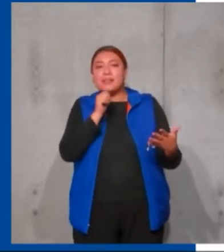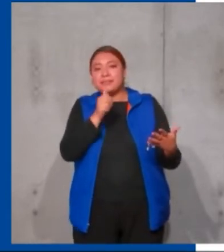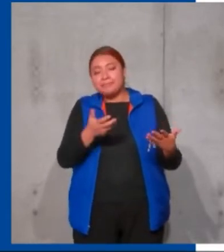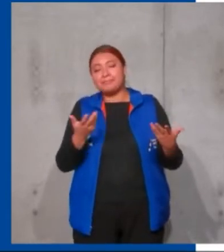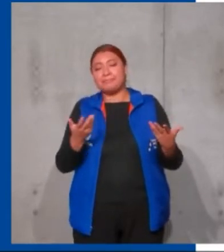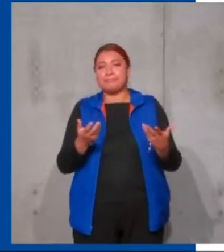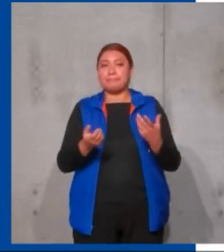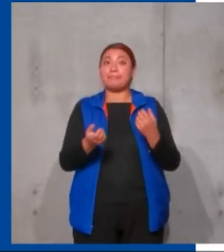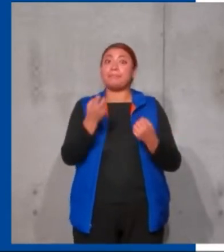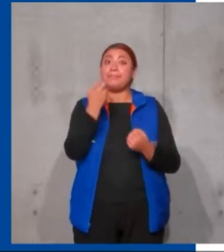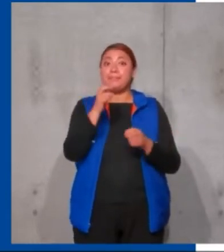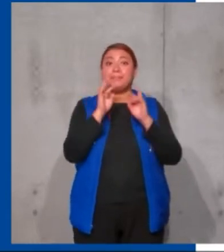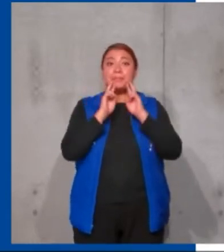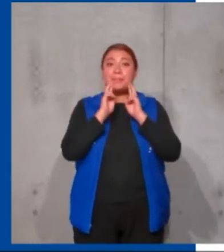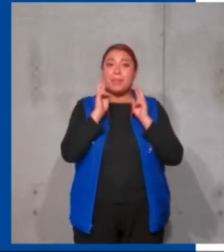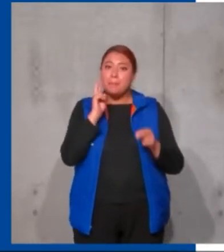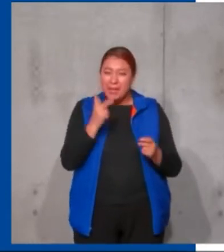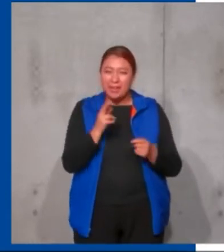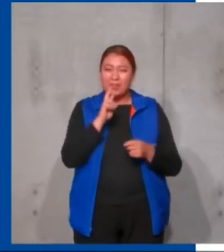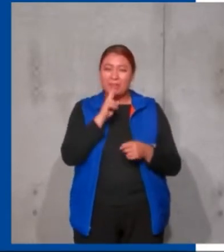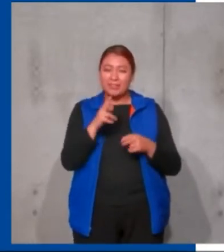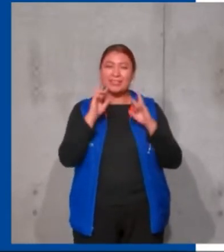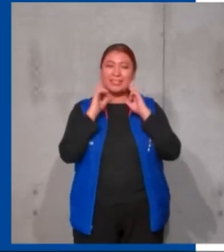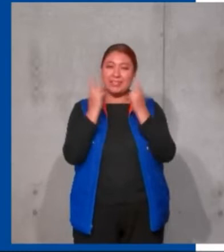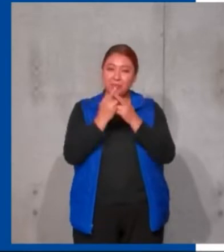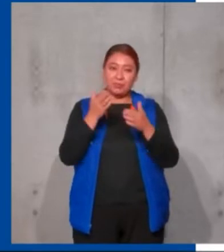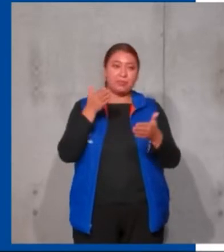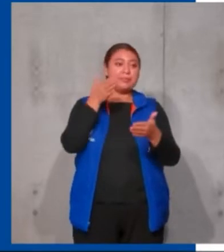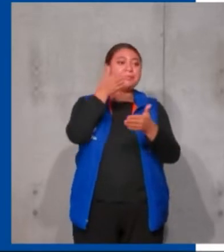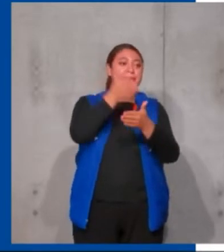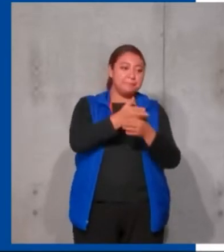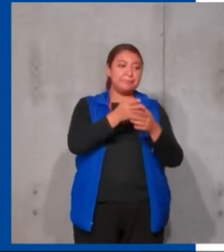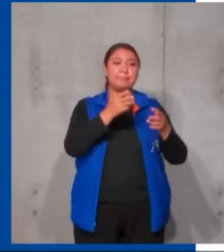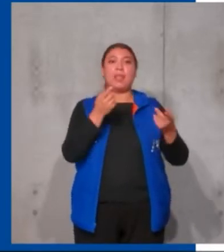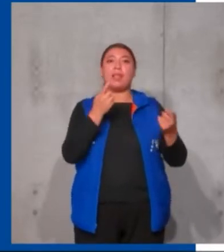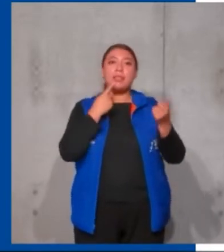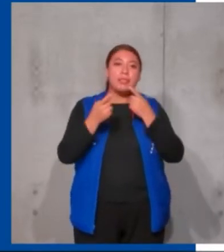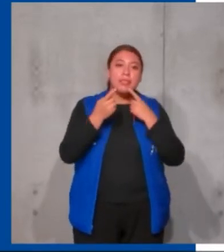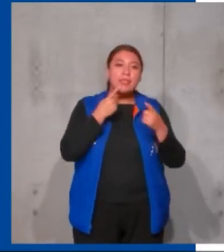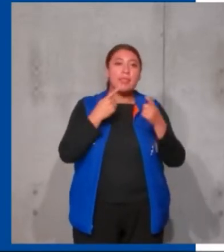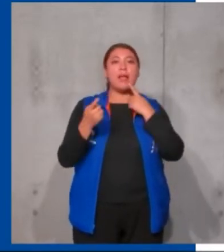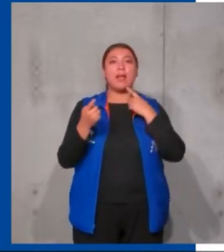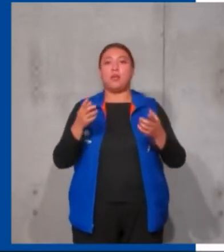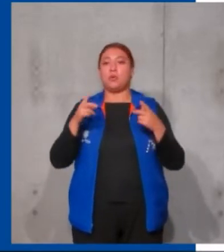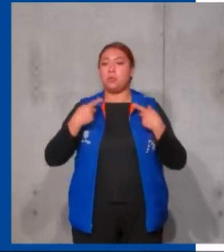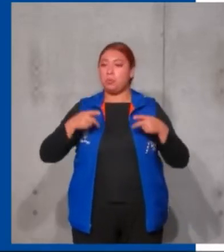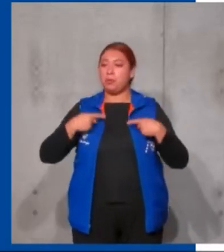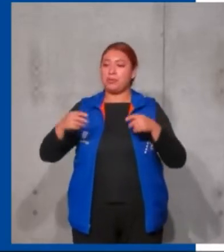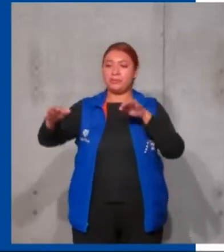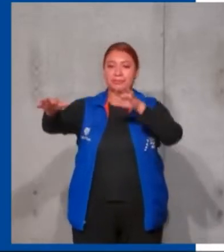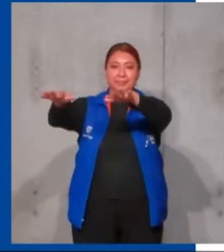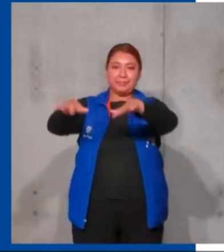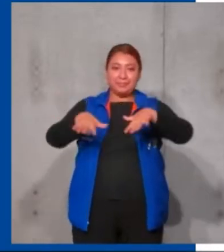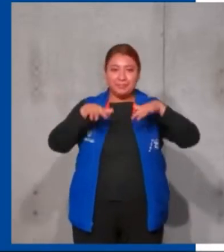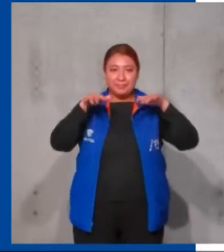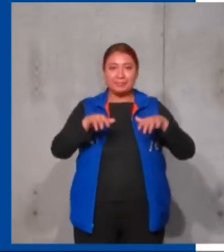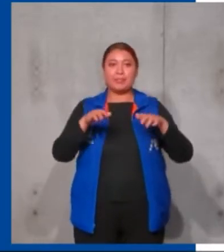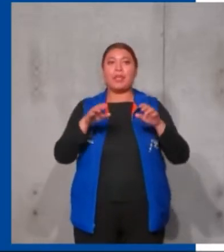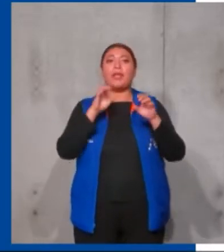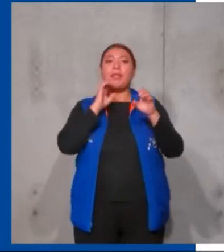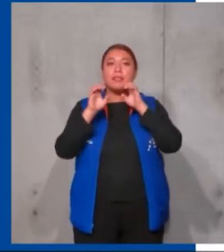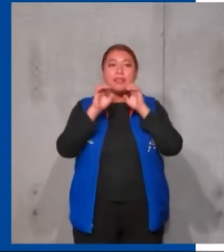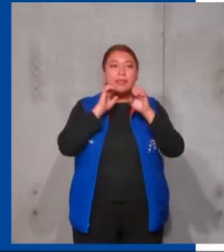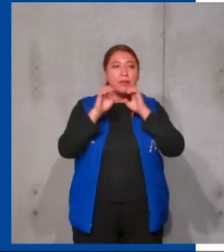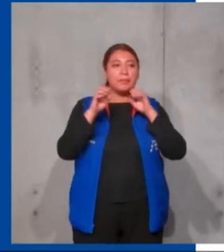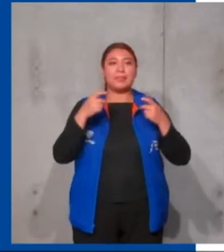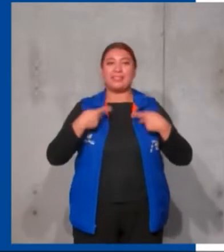puede funcionar una reunión, establecer mesas de diálogo con la comunidad y hacer entrevistas con